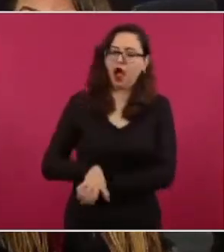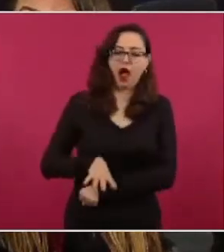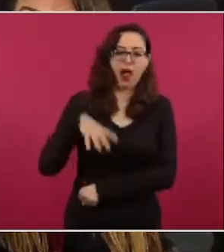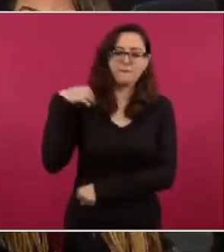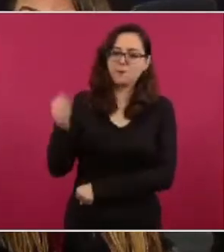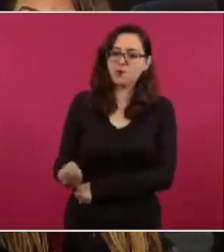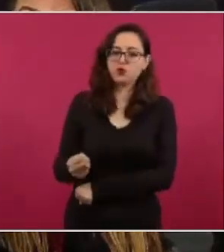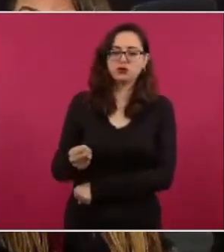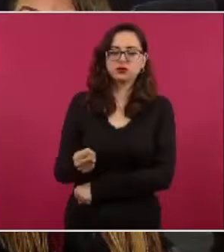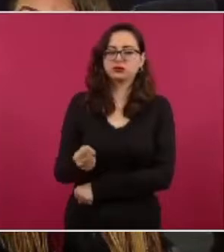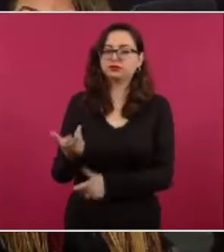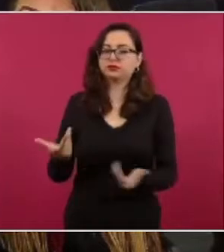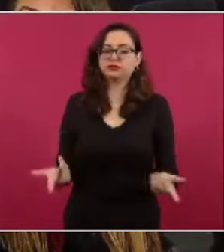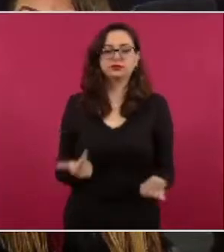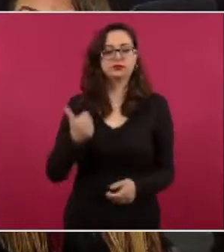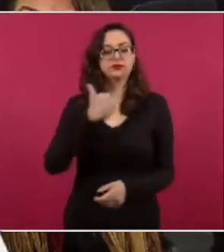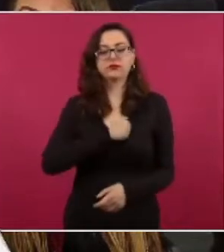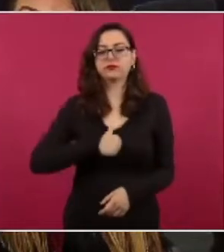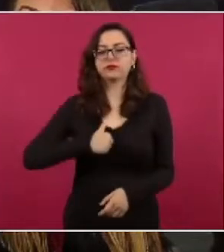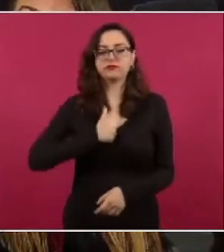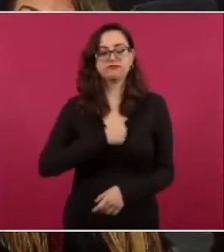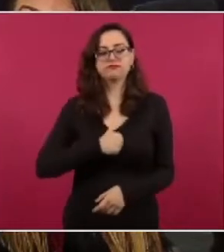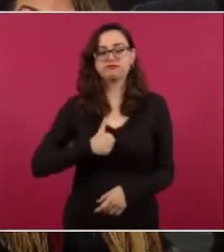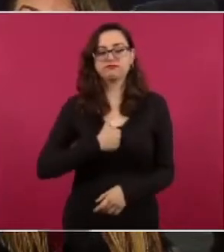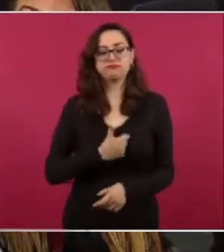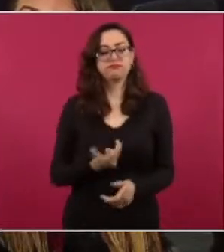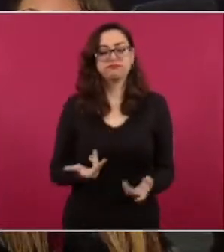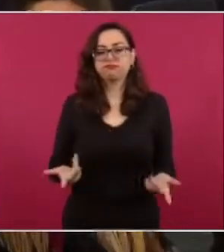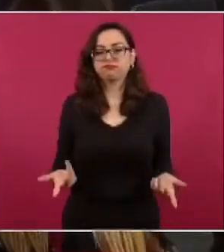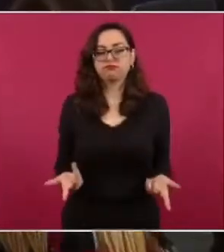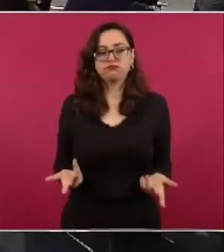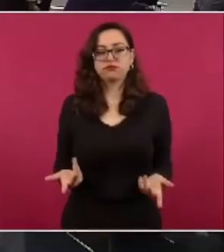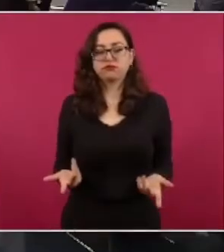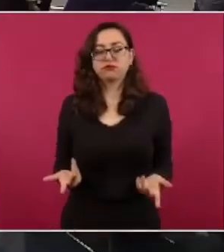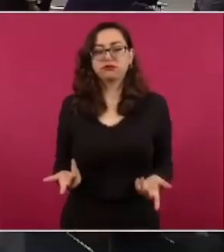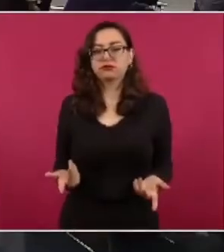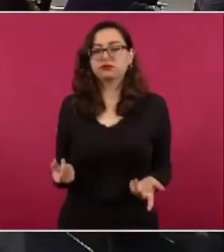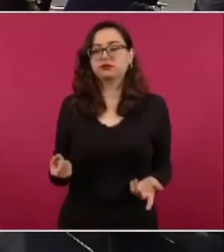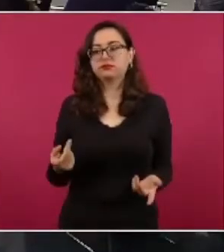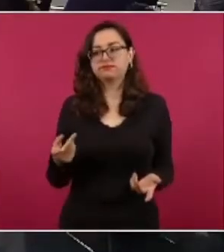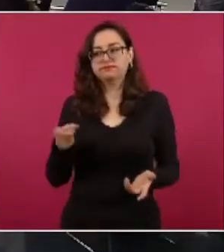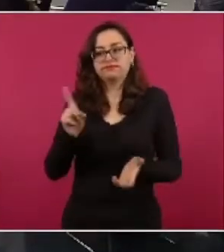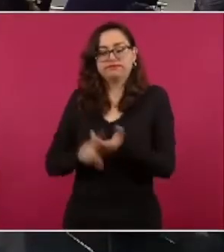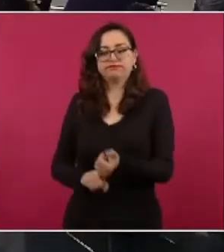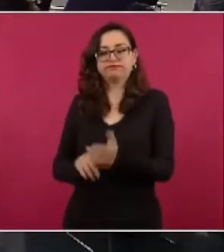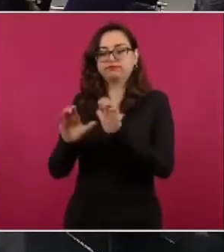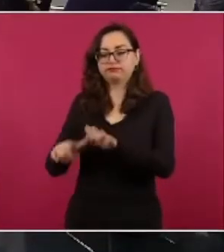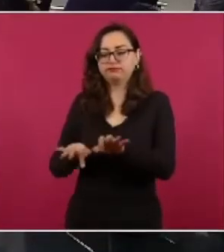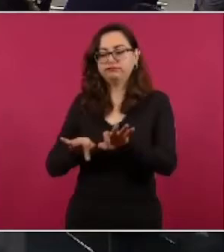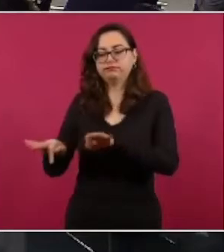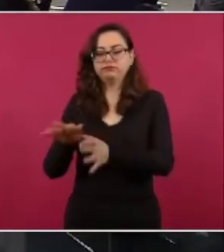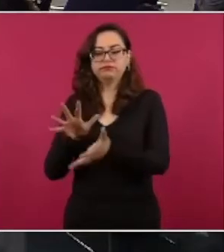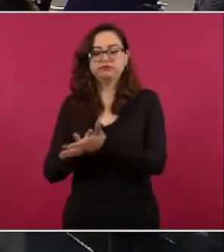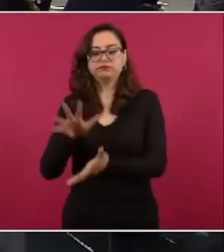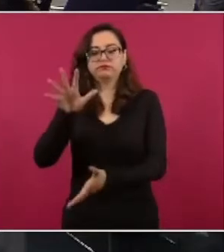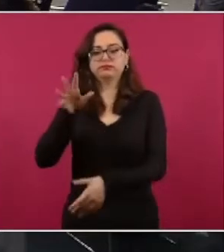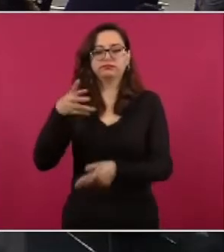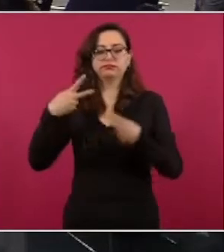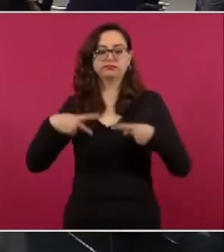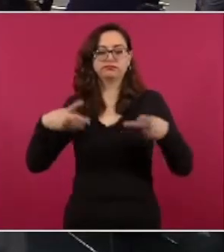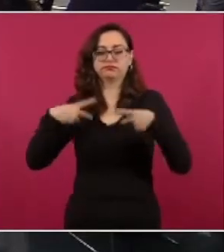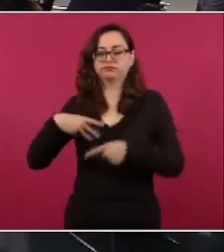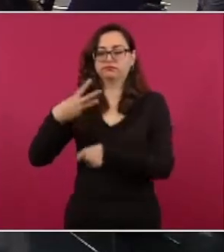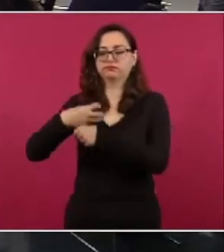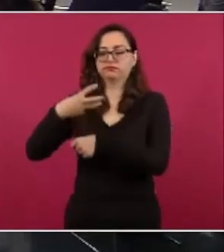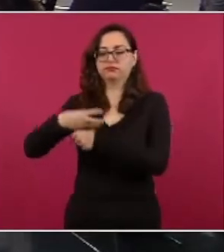trabajadores. Desafortunadamente, como menciono, en su mayoría son personas de la tercera edad, mujeres, y que no tienen chance